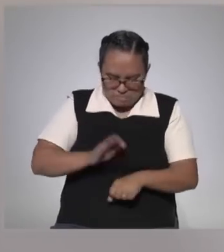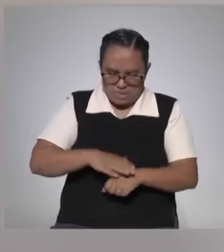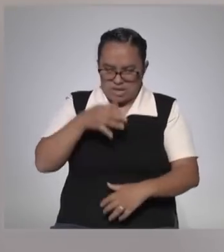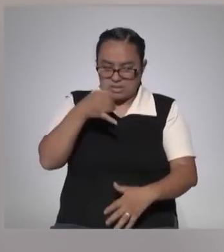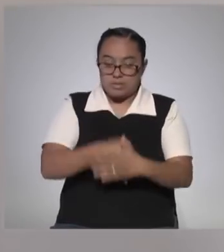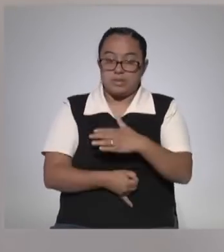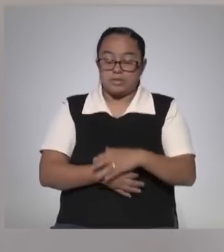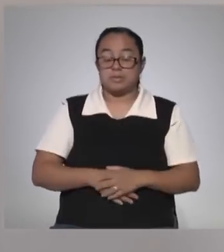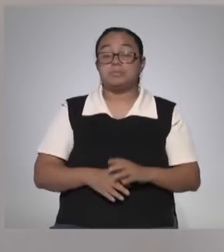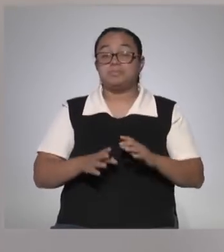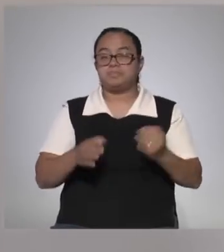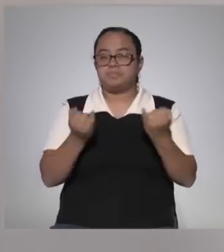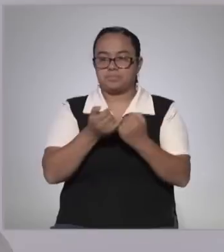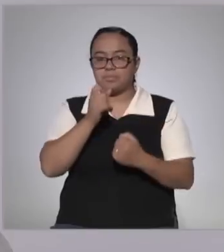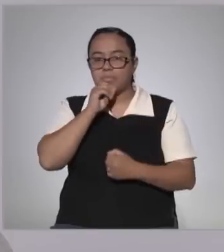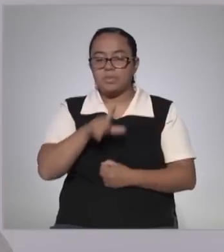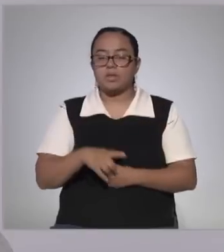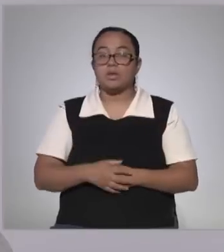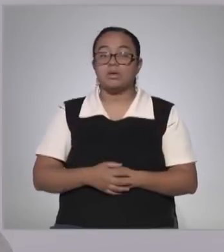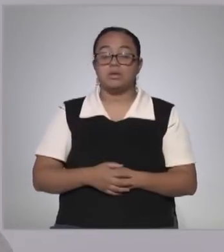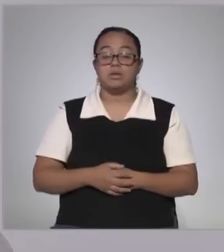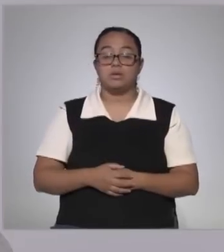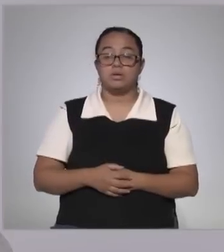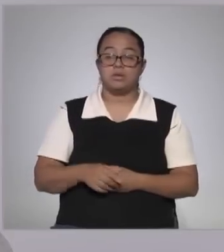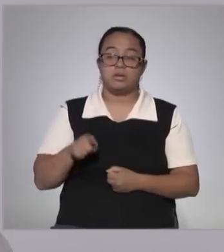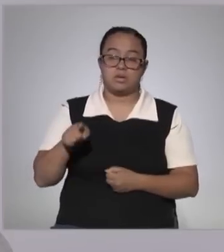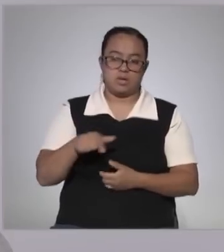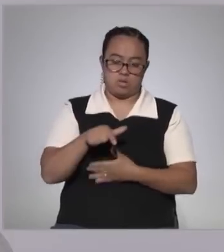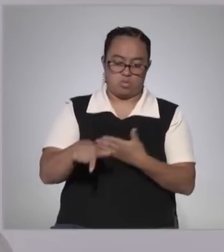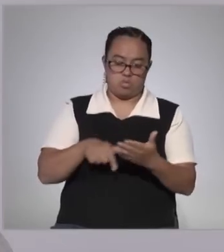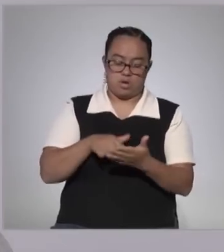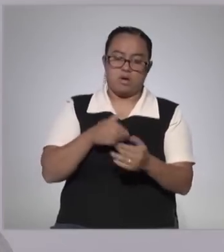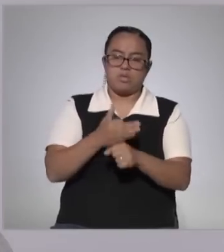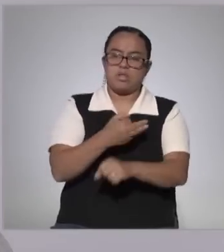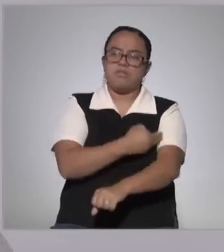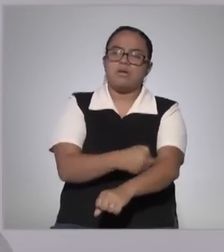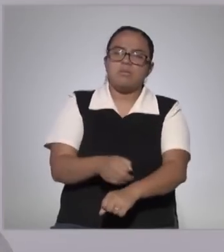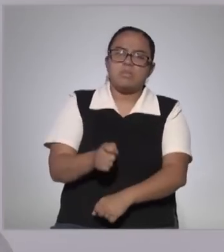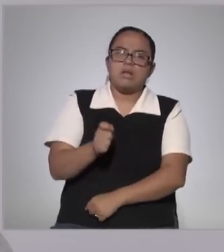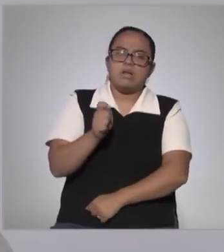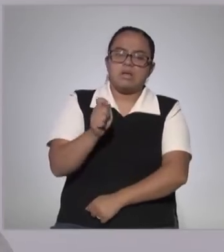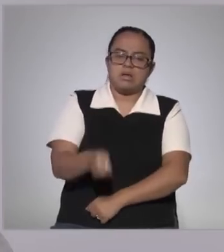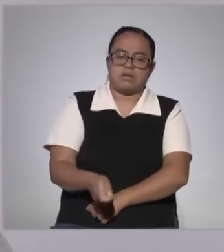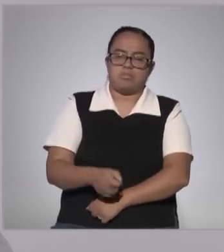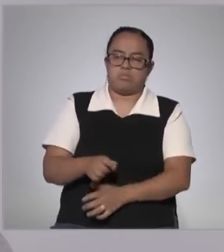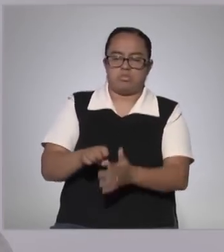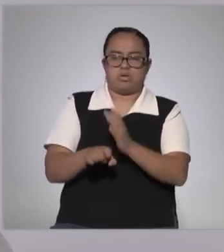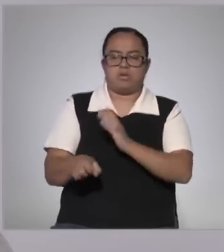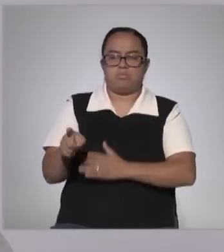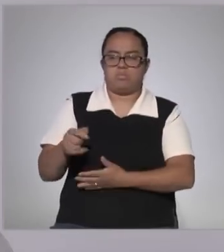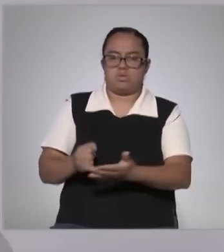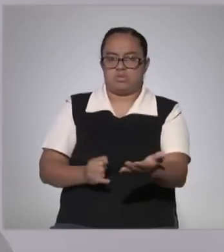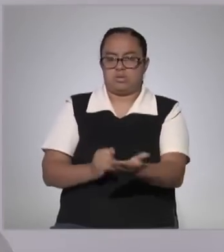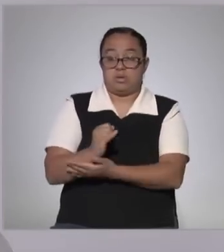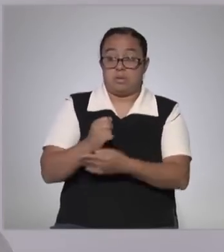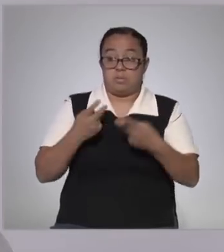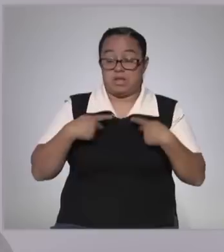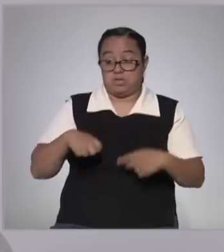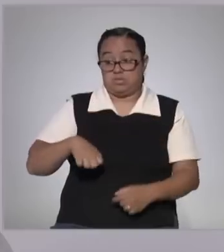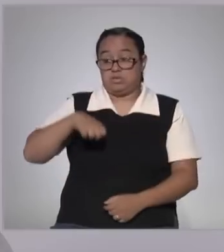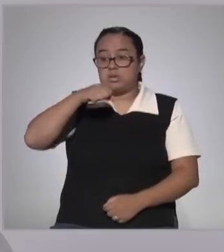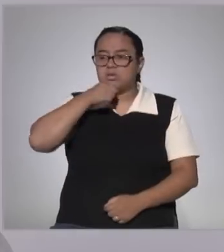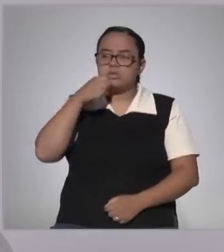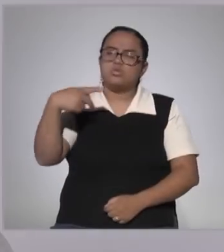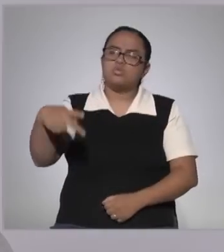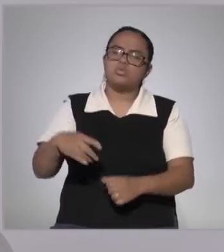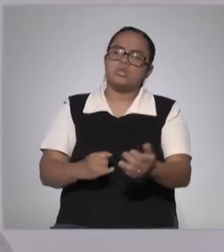es el lugar que están ocupando las familias actualmente en esas decisiones de las personas adultas